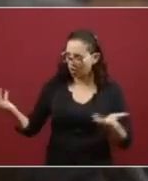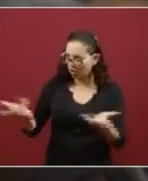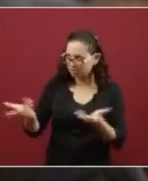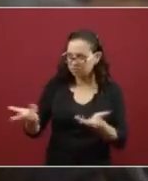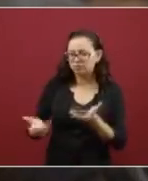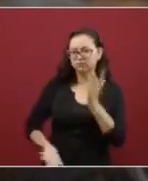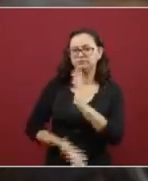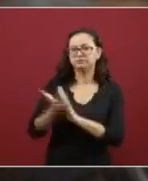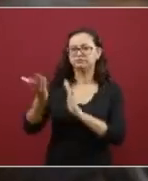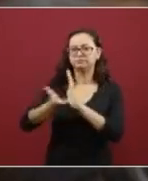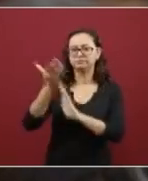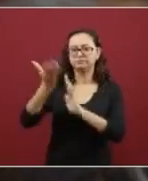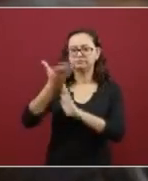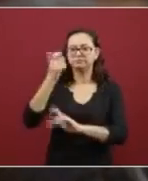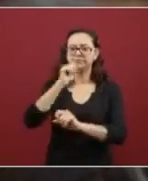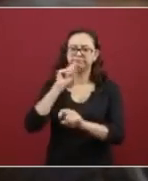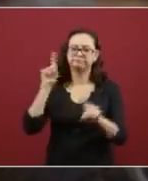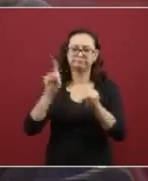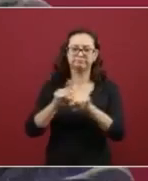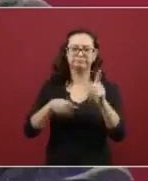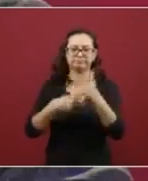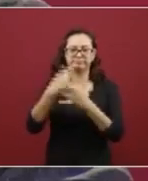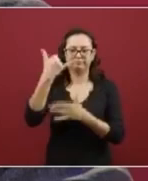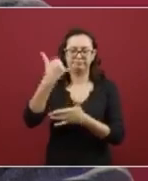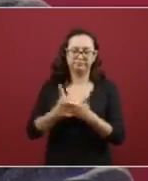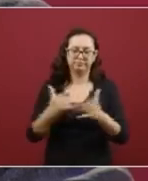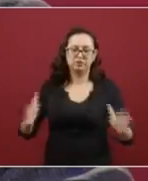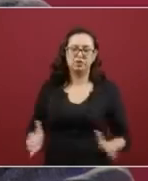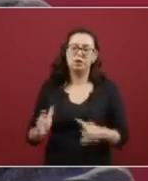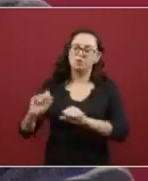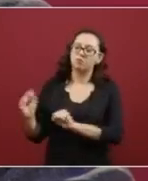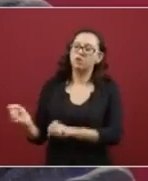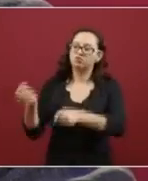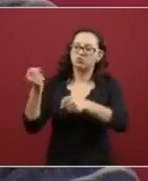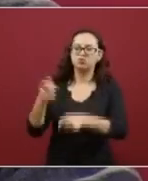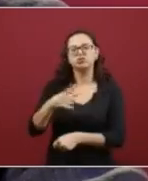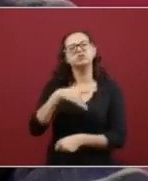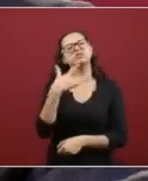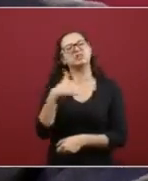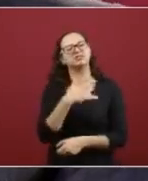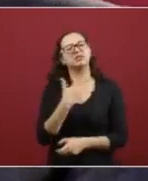saber qué aporta también para su proyecto que impulsará el béisbol.